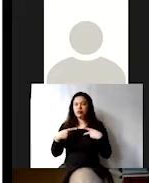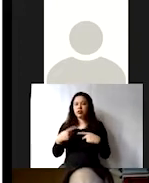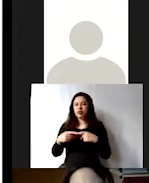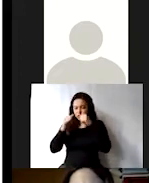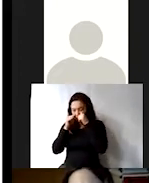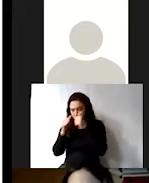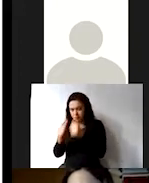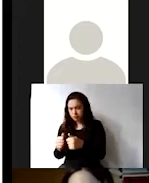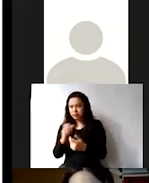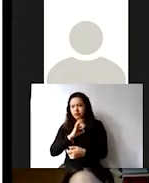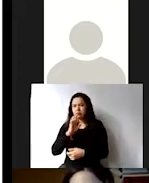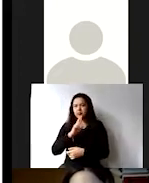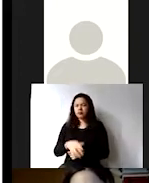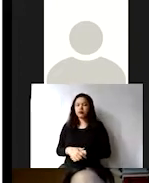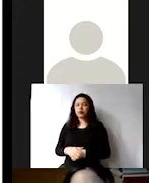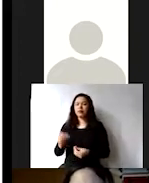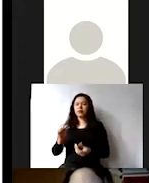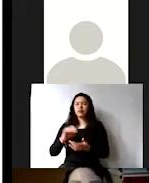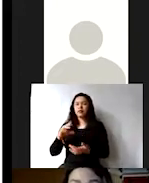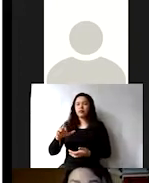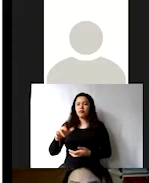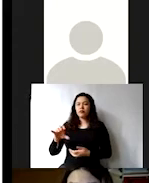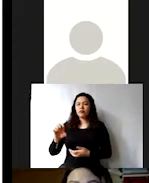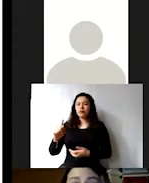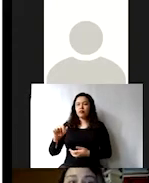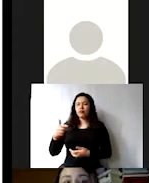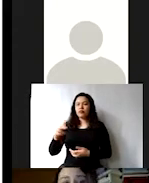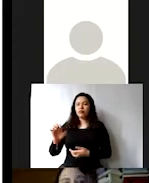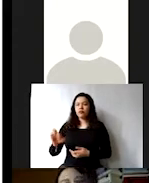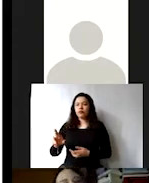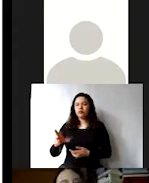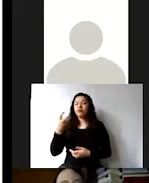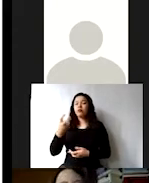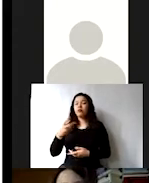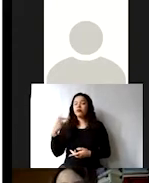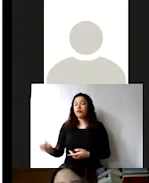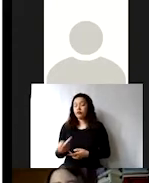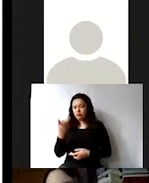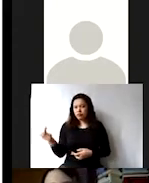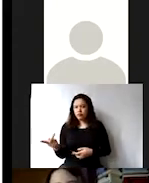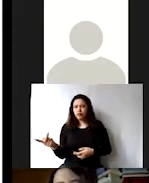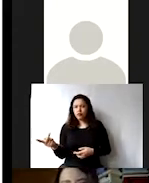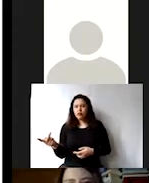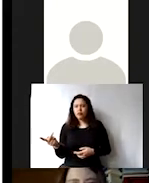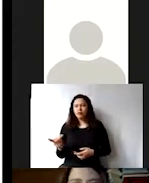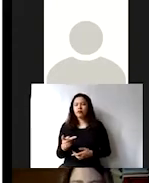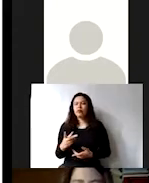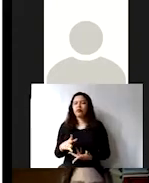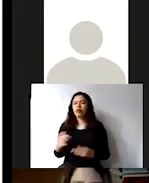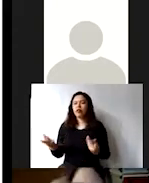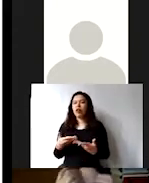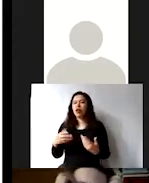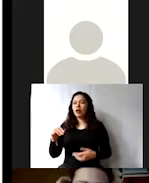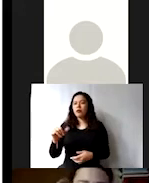Genial, muchísimas gracias, María Esther. Son justamente estas preguntas, digo, hablamos un poco de lo que María Esther